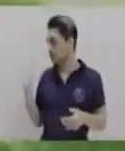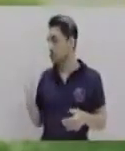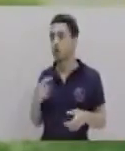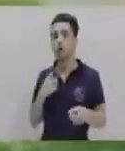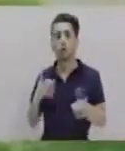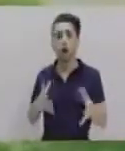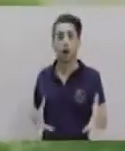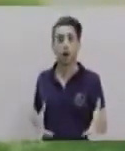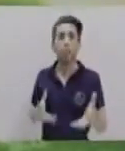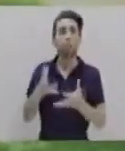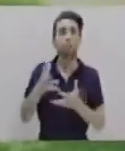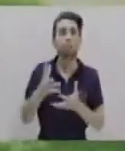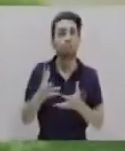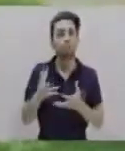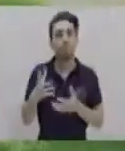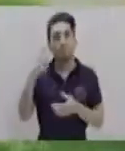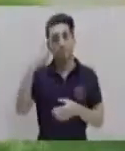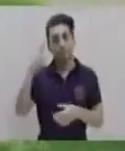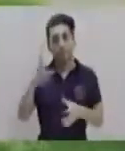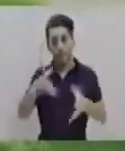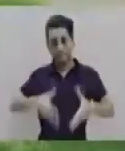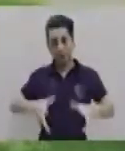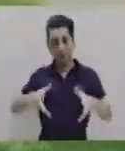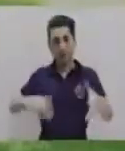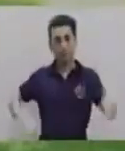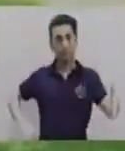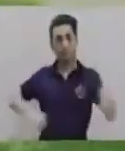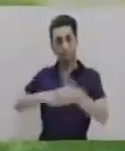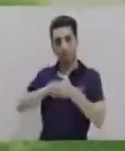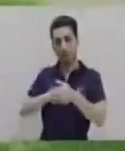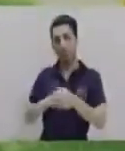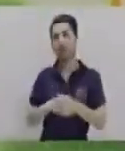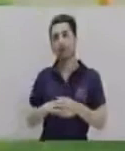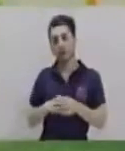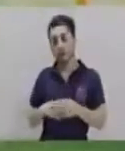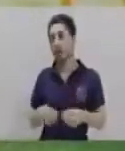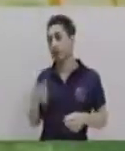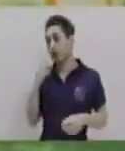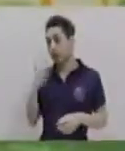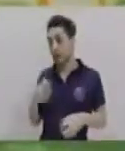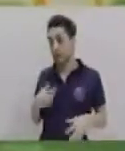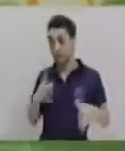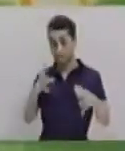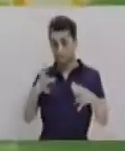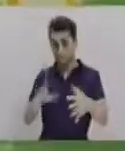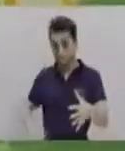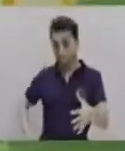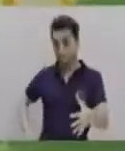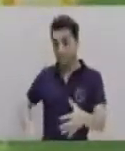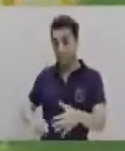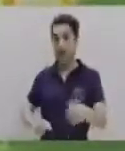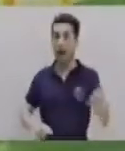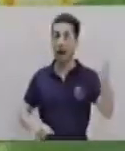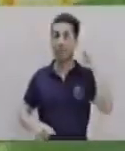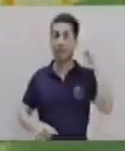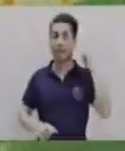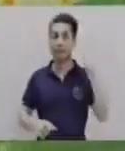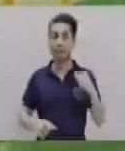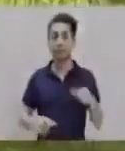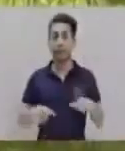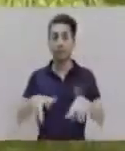es el impulso que vamos a tener para pegarle a la pelota. Al momento de llegar, el pie de